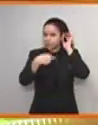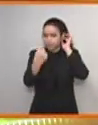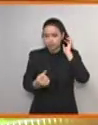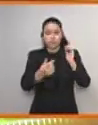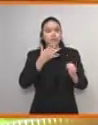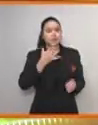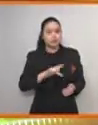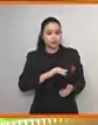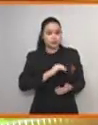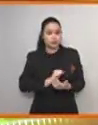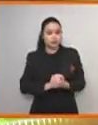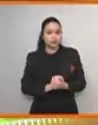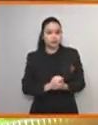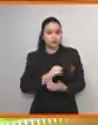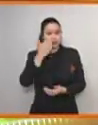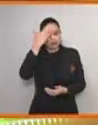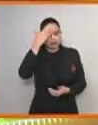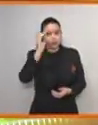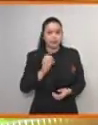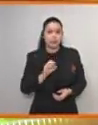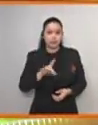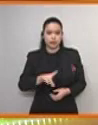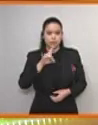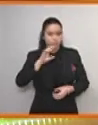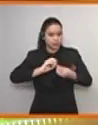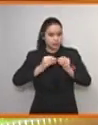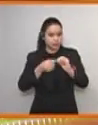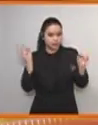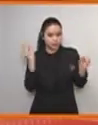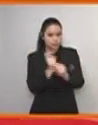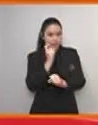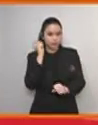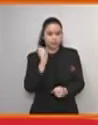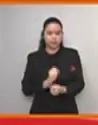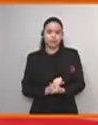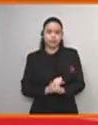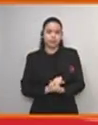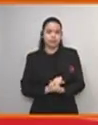les deseo mucha suerte vamos a seleccionar el número afortunado